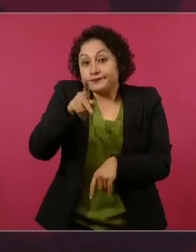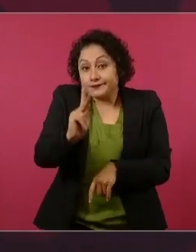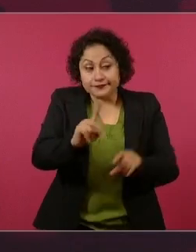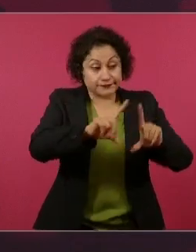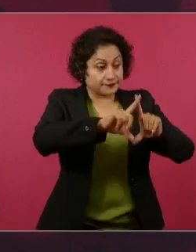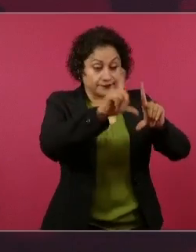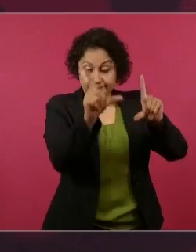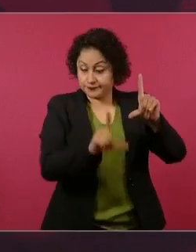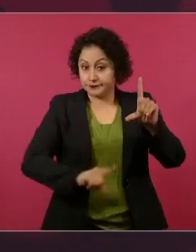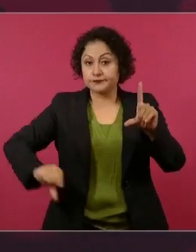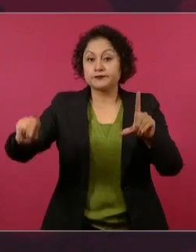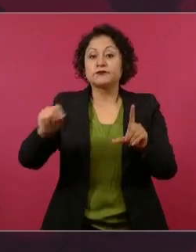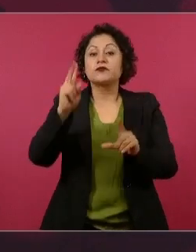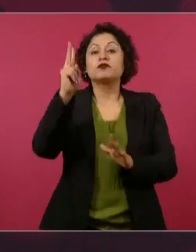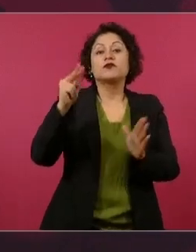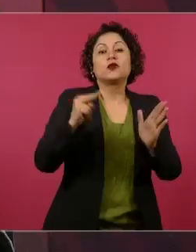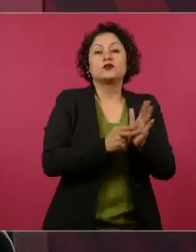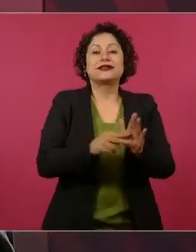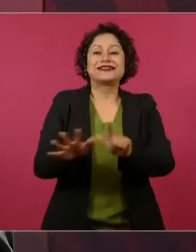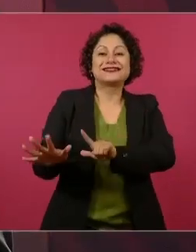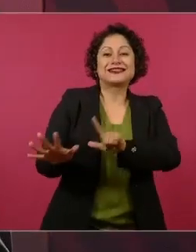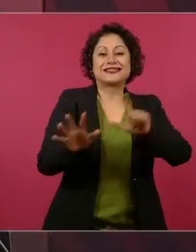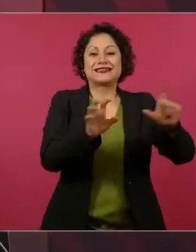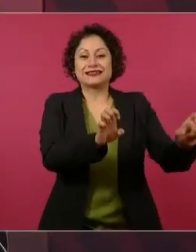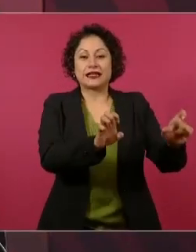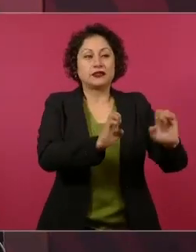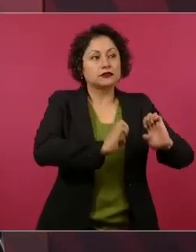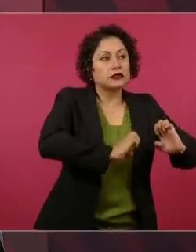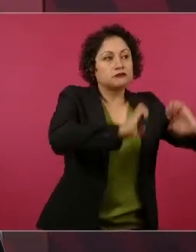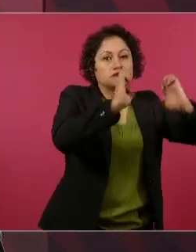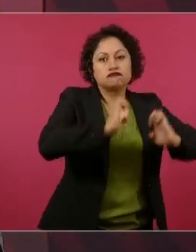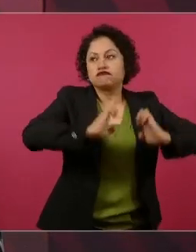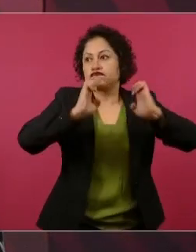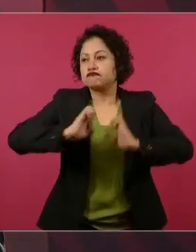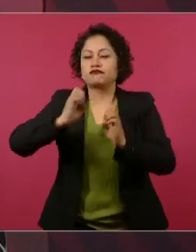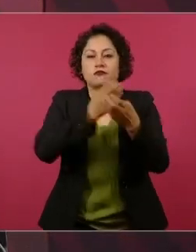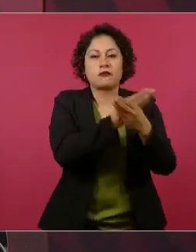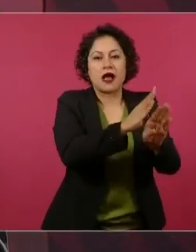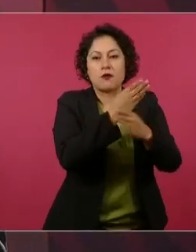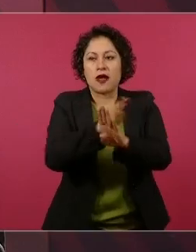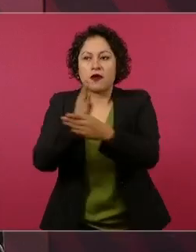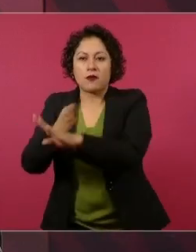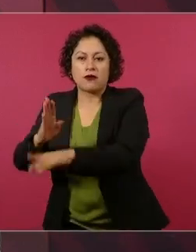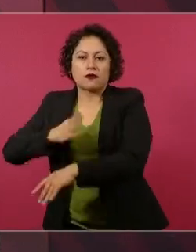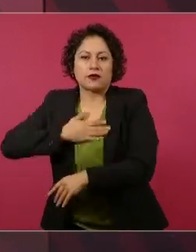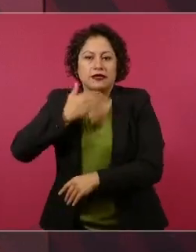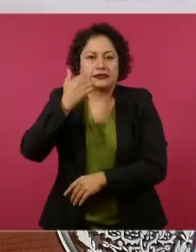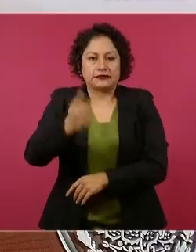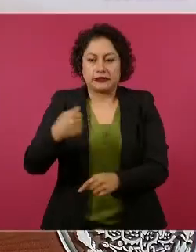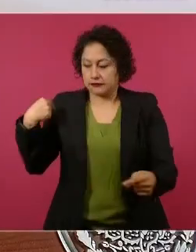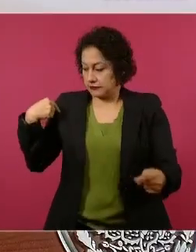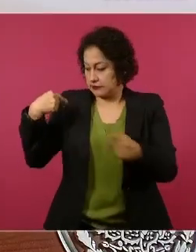2,750 sucursales del Banco del Bienestar en 3 años?